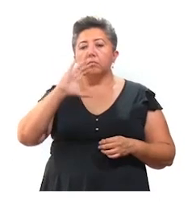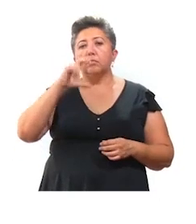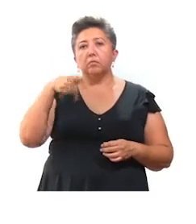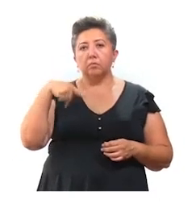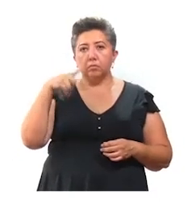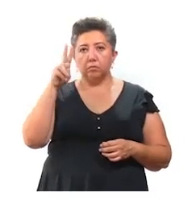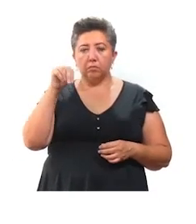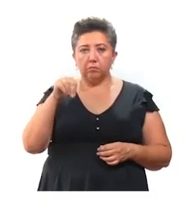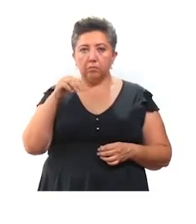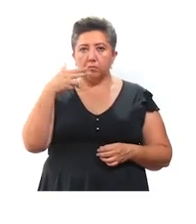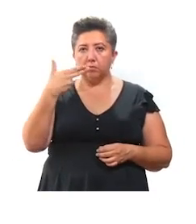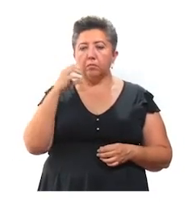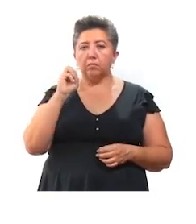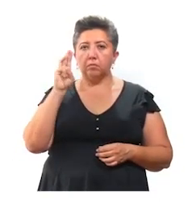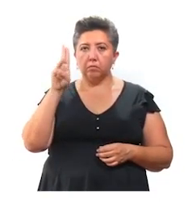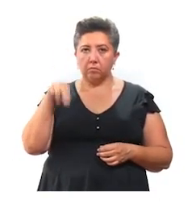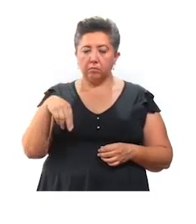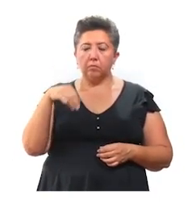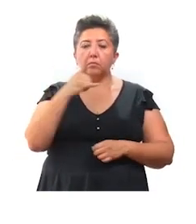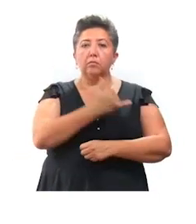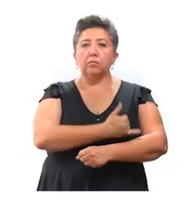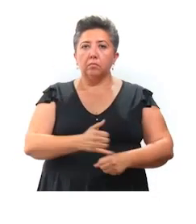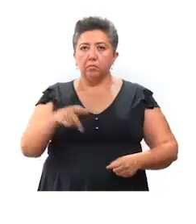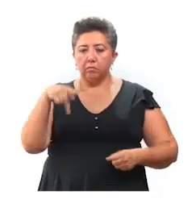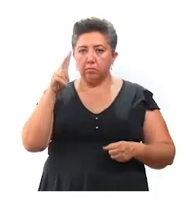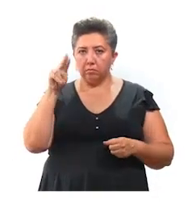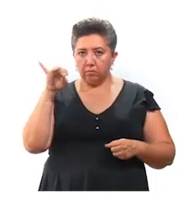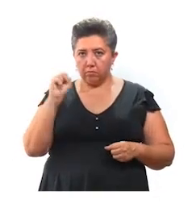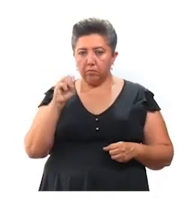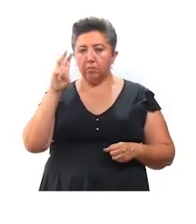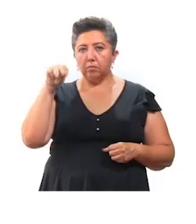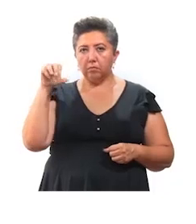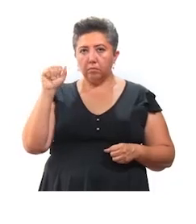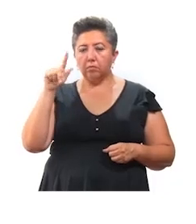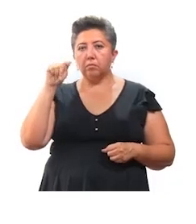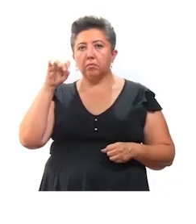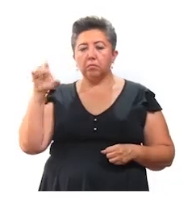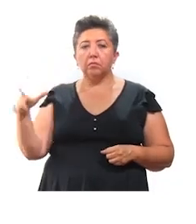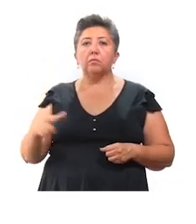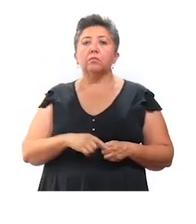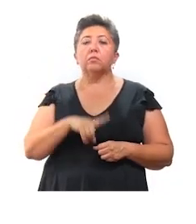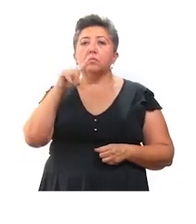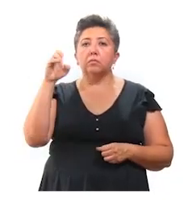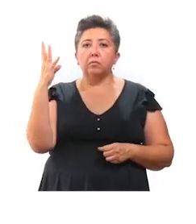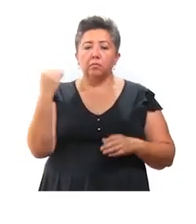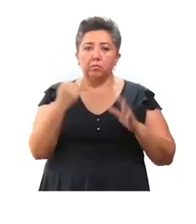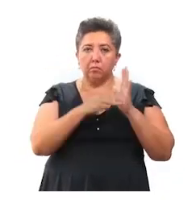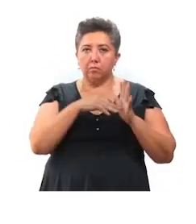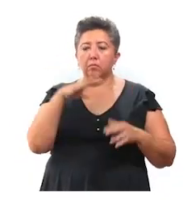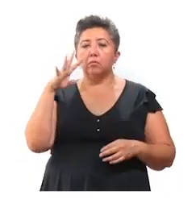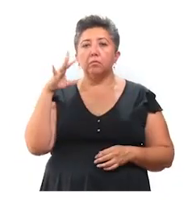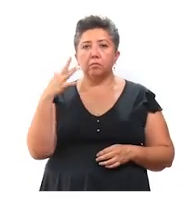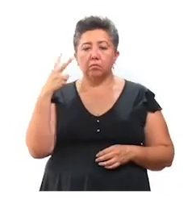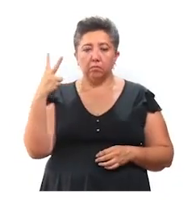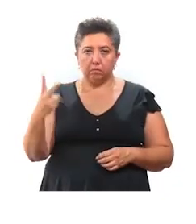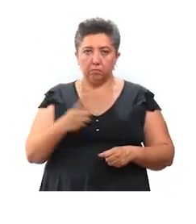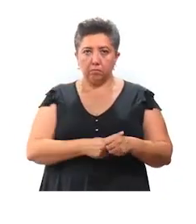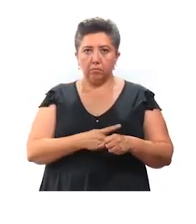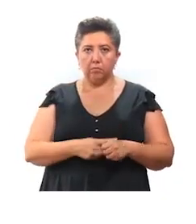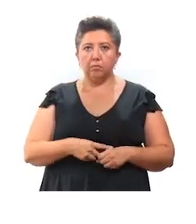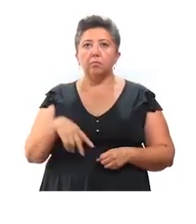Chancón, Jomún, Izamal, Canacín, Mama y Ticul. De los 109.052 casos